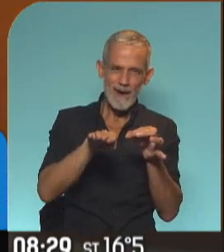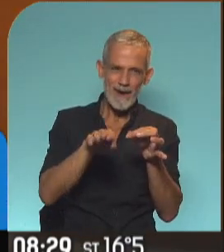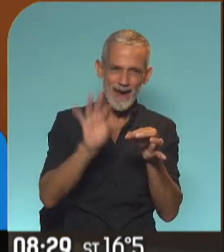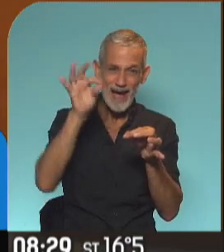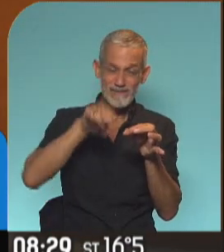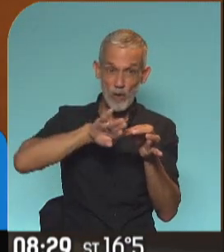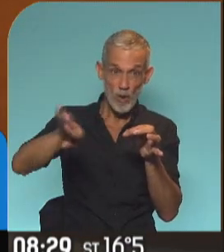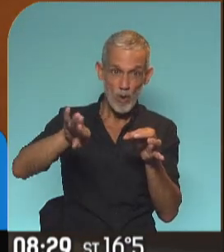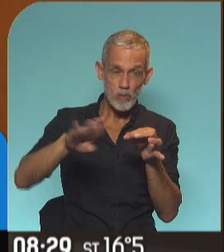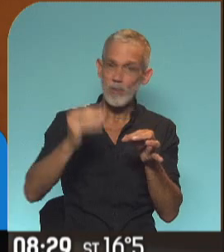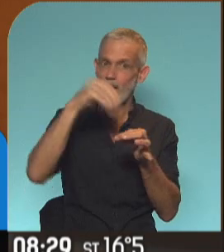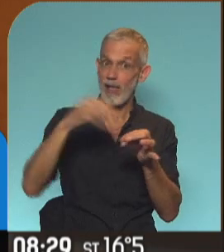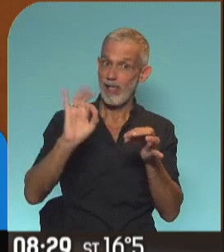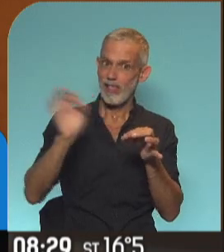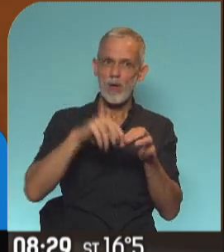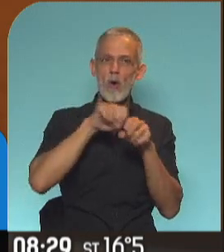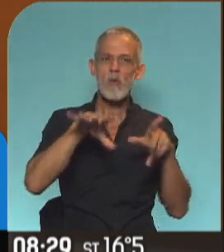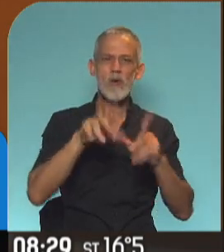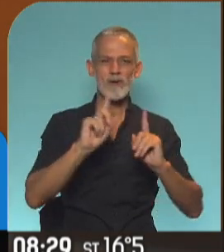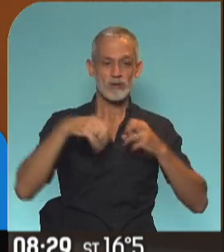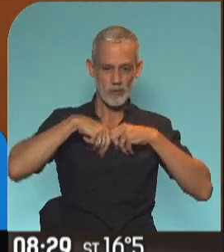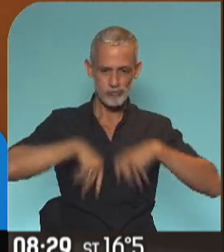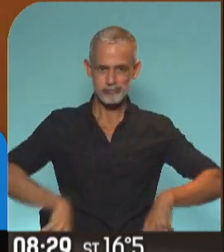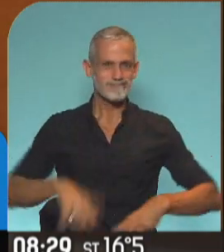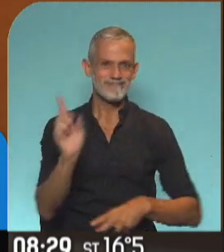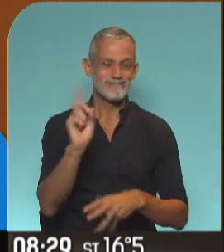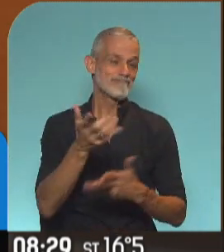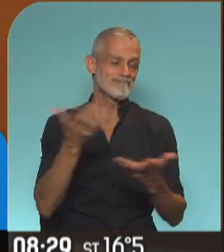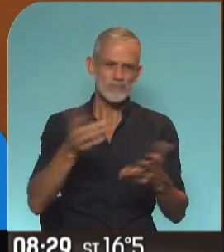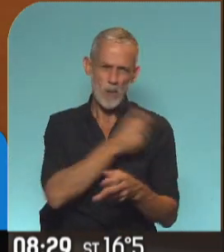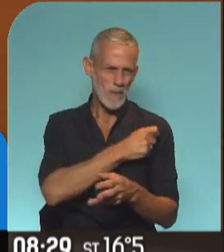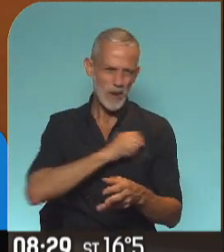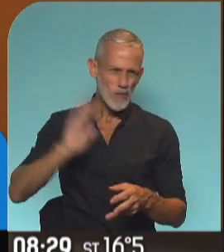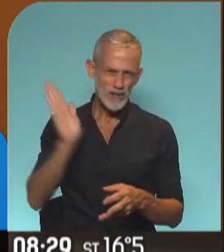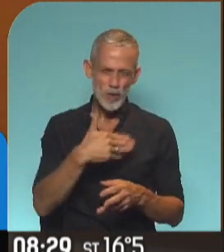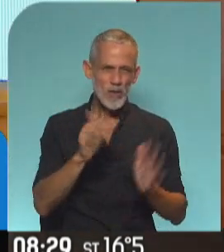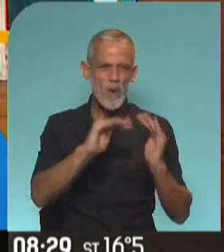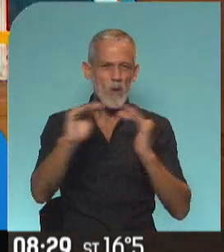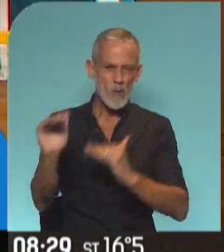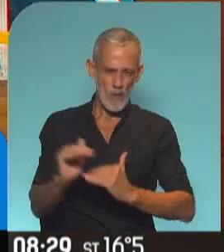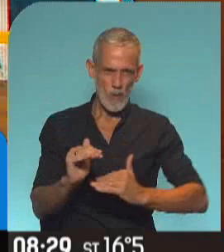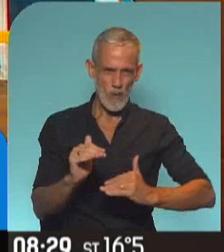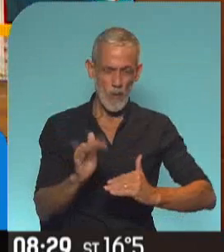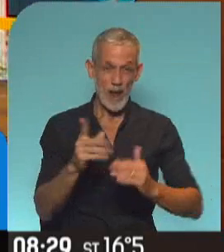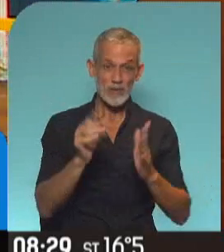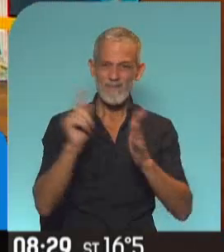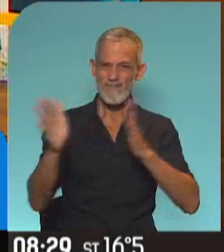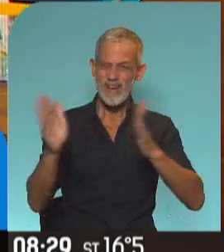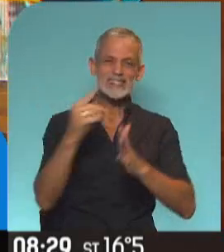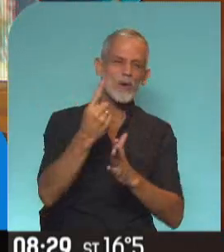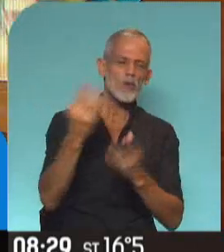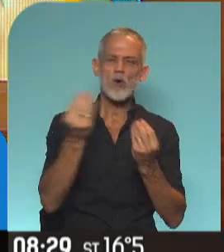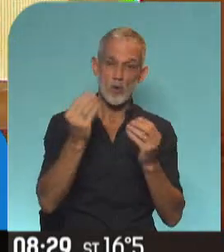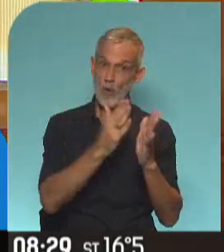no se replica y digamos no invade nuestro organismo en todas las vacunas apuntan a lo mismo está en la fase 1 no